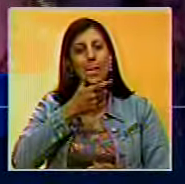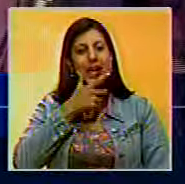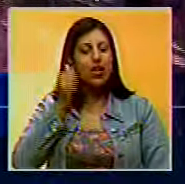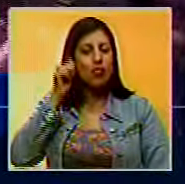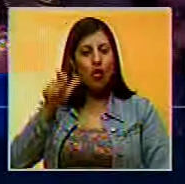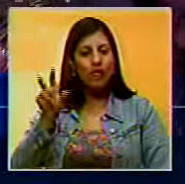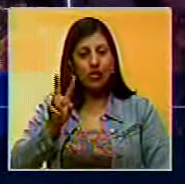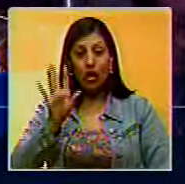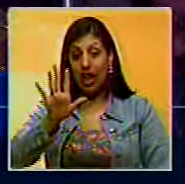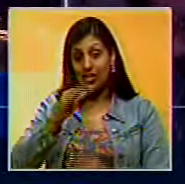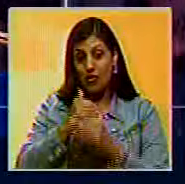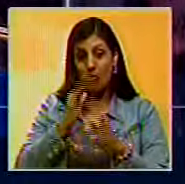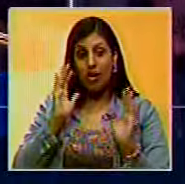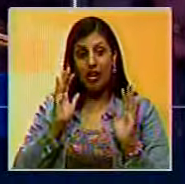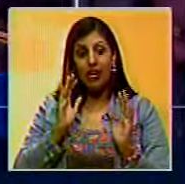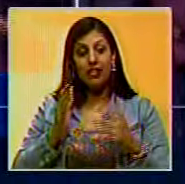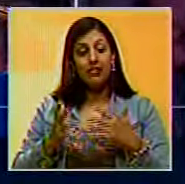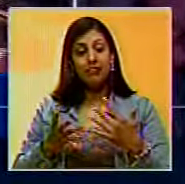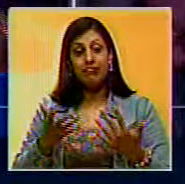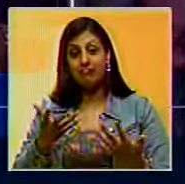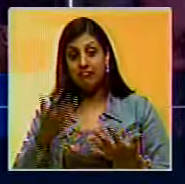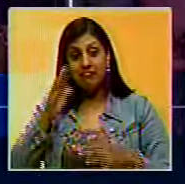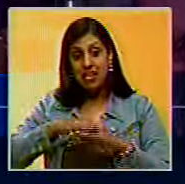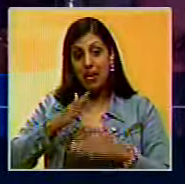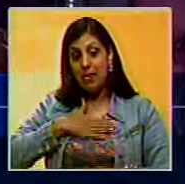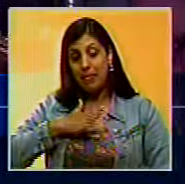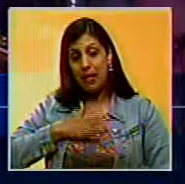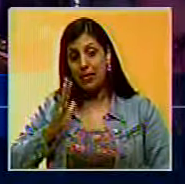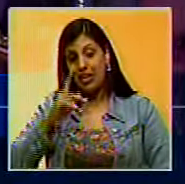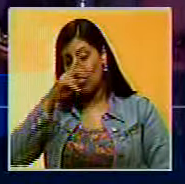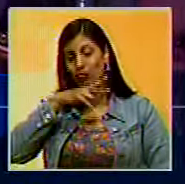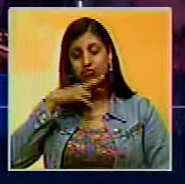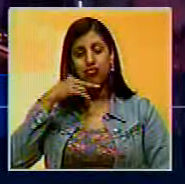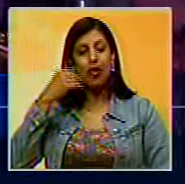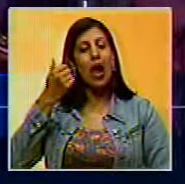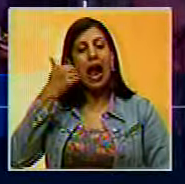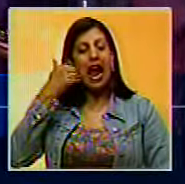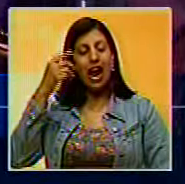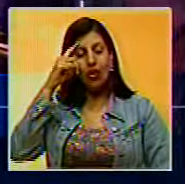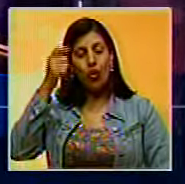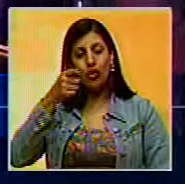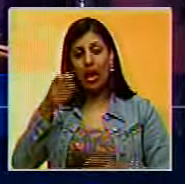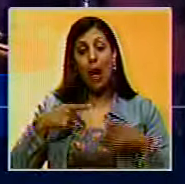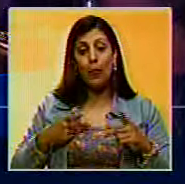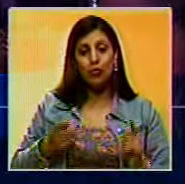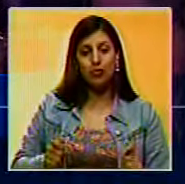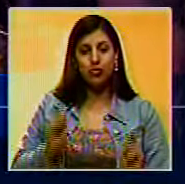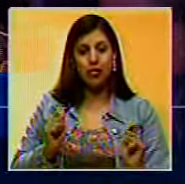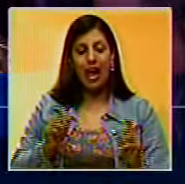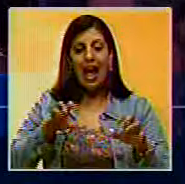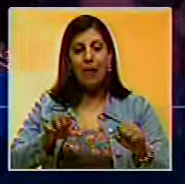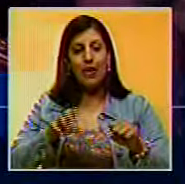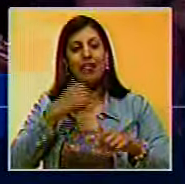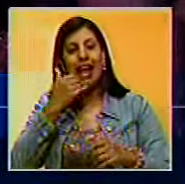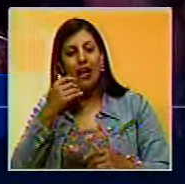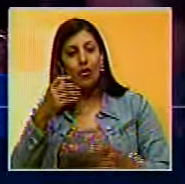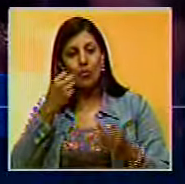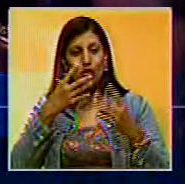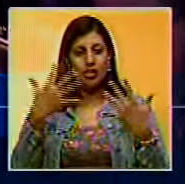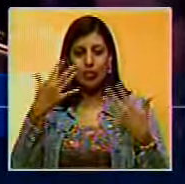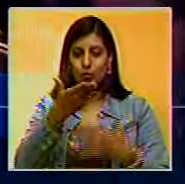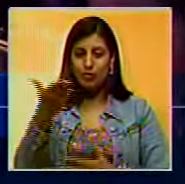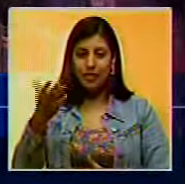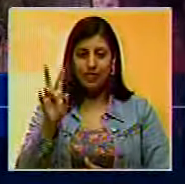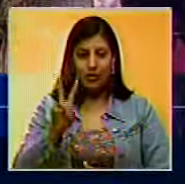mujer venezolana como tú. Mira, para mí es un lujo tremendo, una oportunidad que no quería desaprovechar y quería prepararles un show bastante bonito para